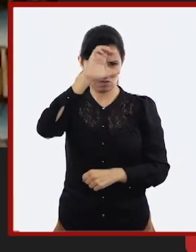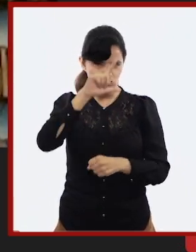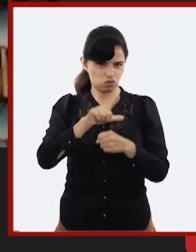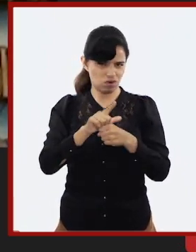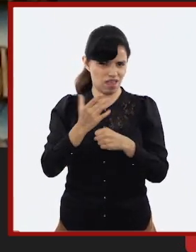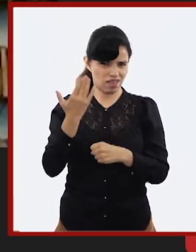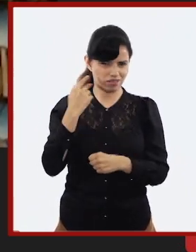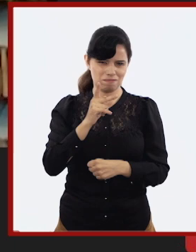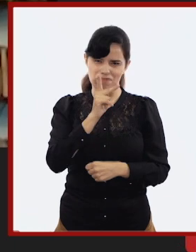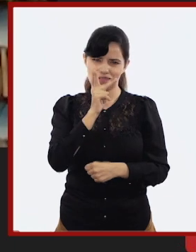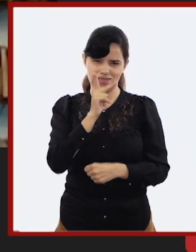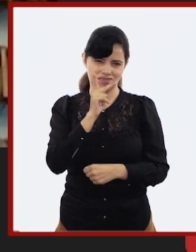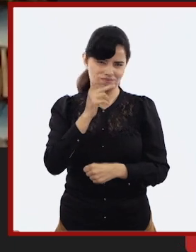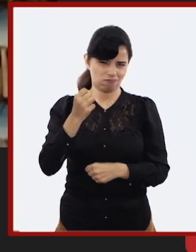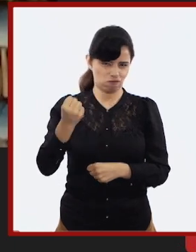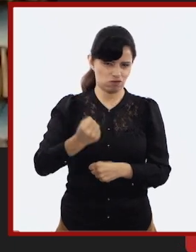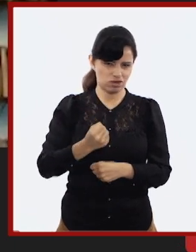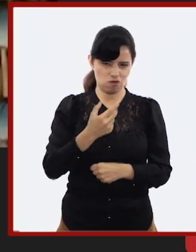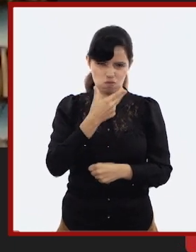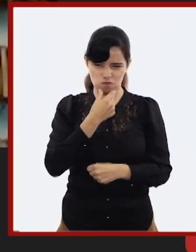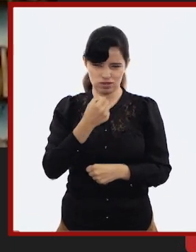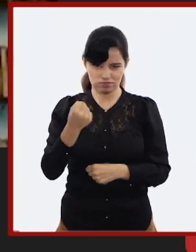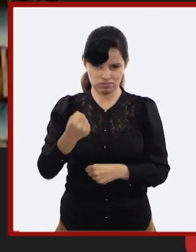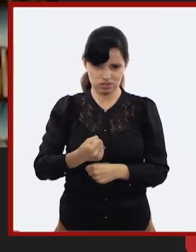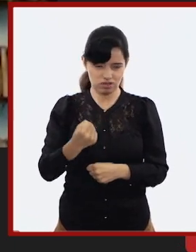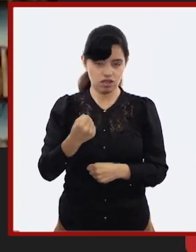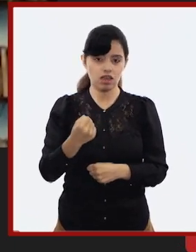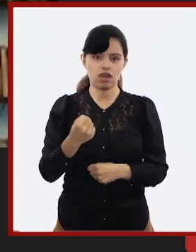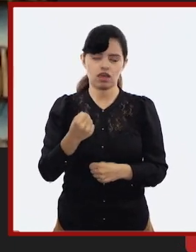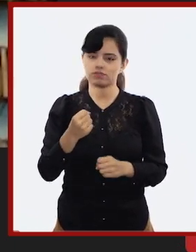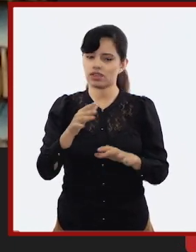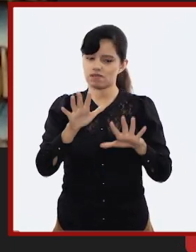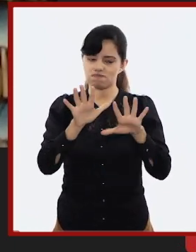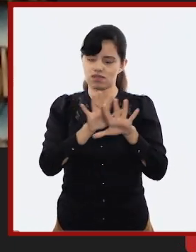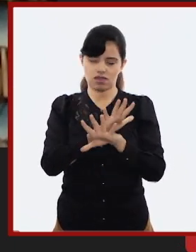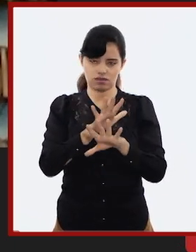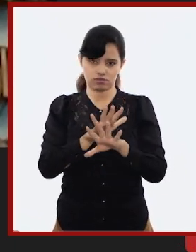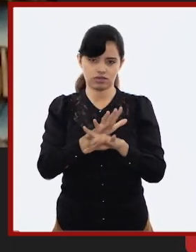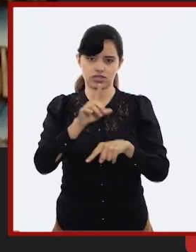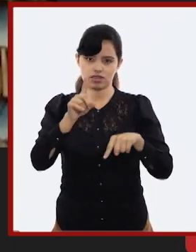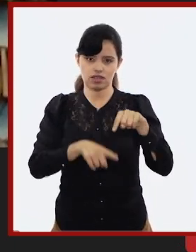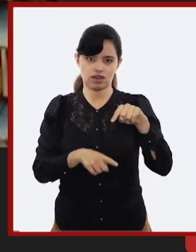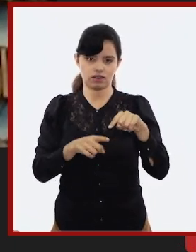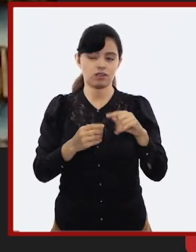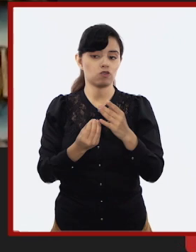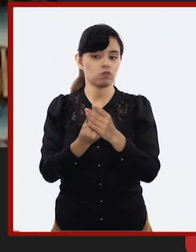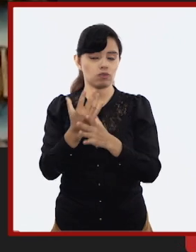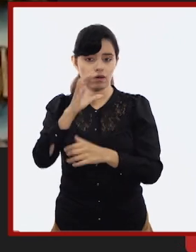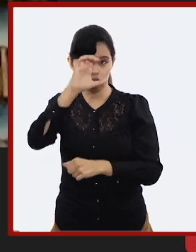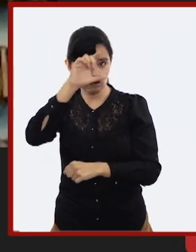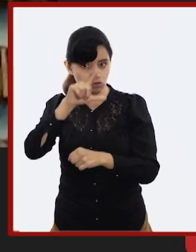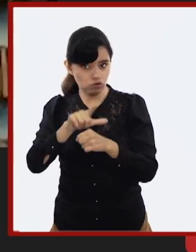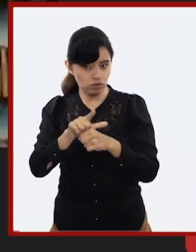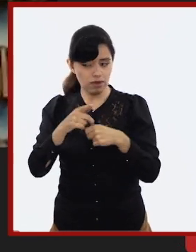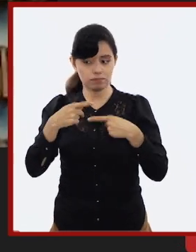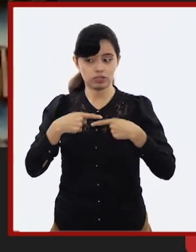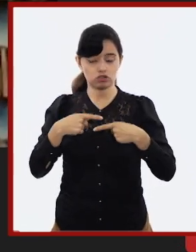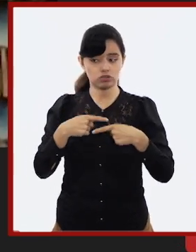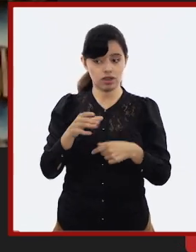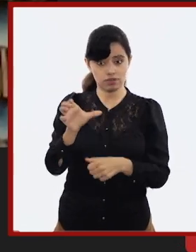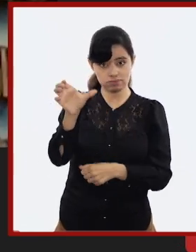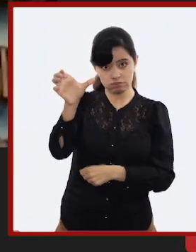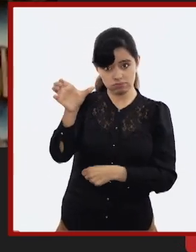cultura patriarcal y construyendo una nueva cultura en la que se respete a la persona